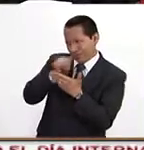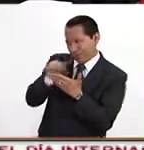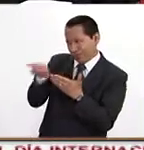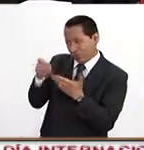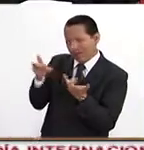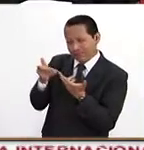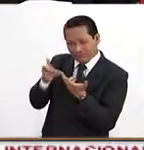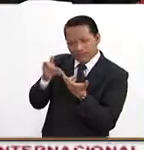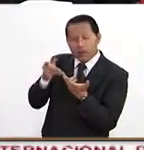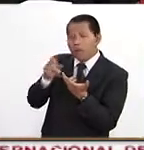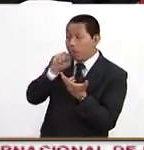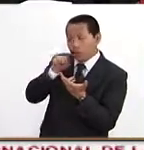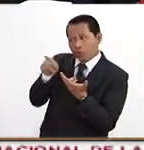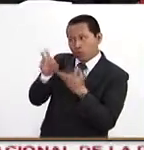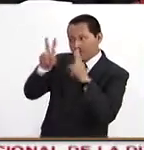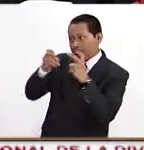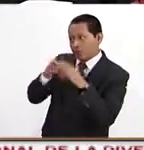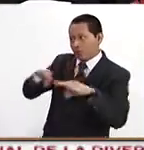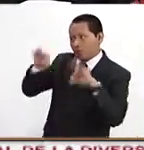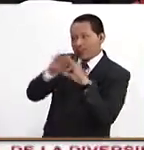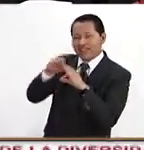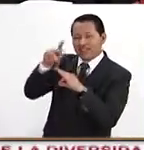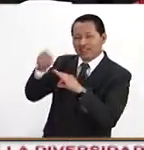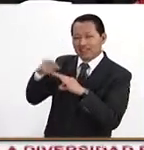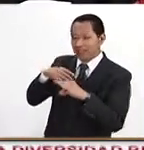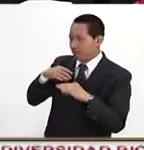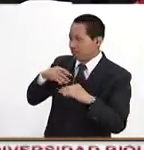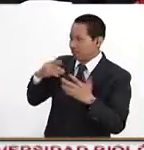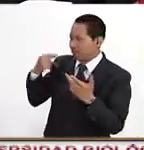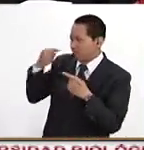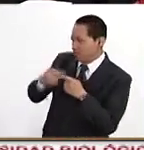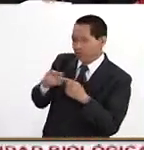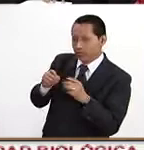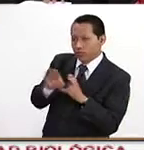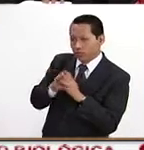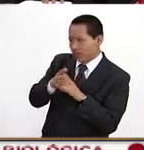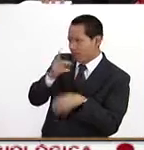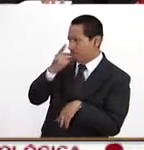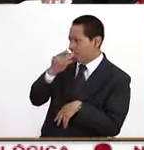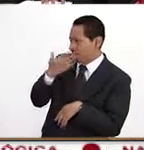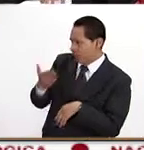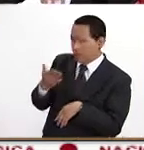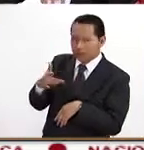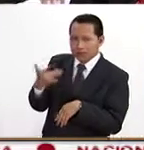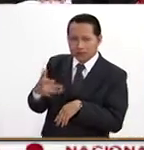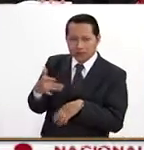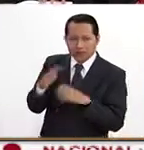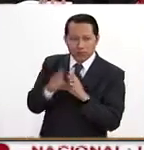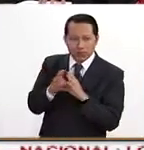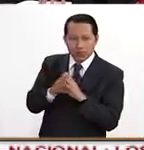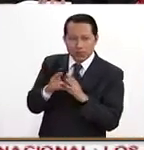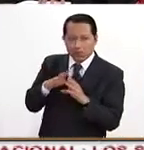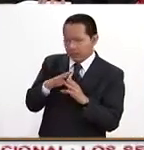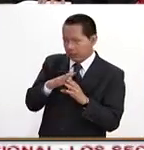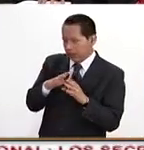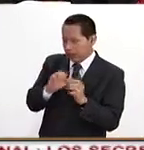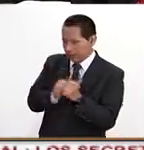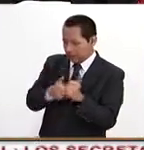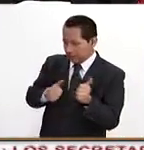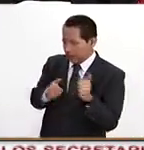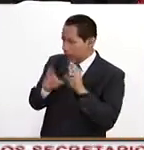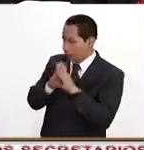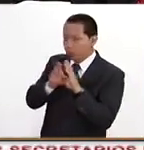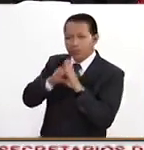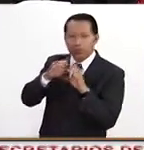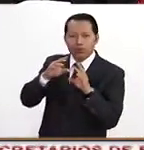caso vamos a hablar sobre un tema muy importante que nos ha venido no sé si decirlo bien doliendo o todavía estamos un poquito trazados que es precisamente